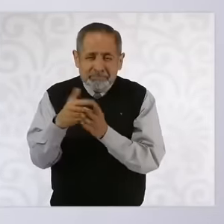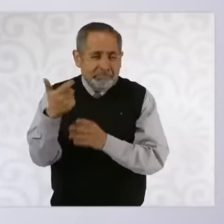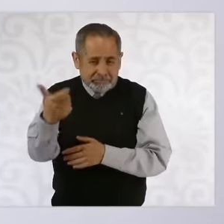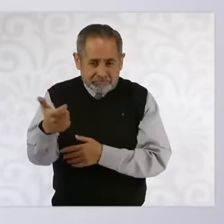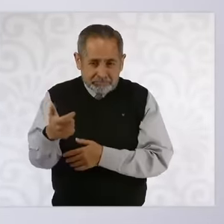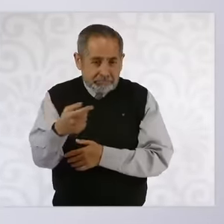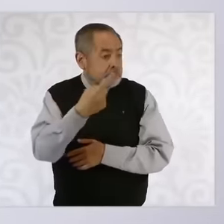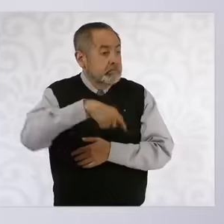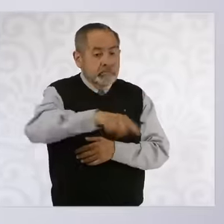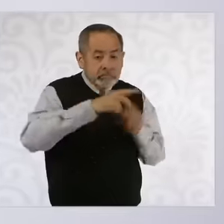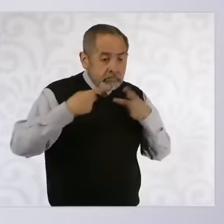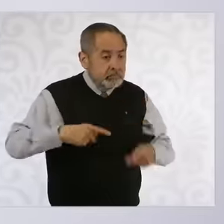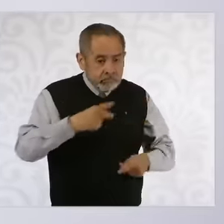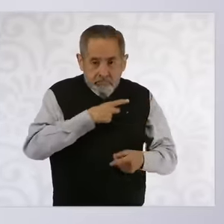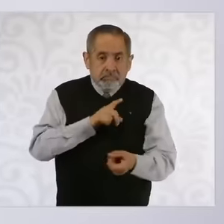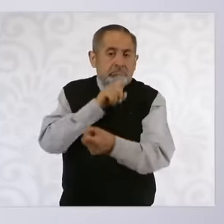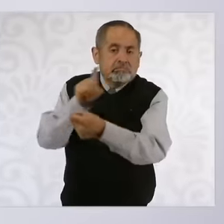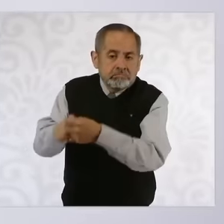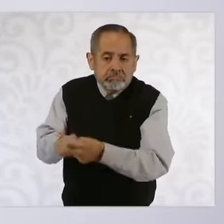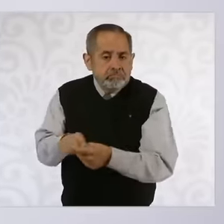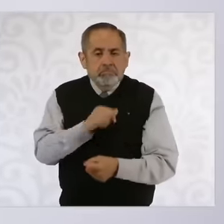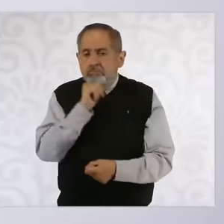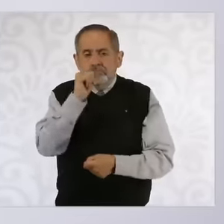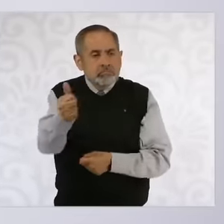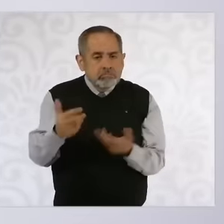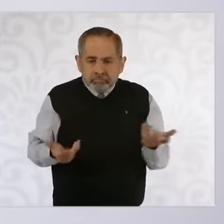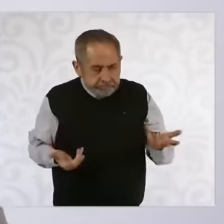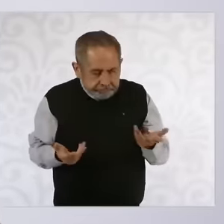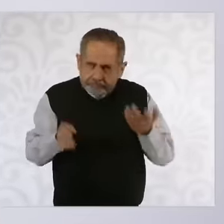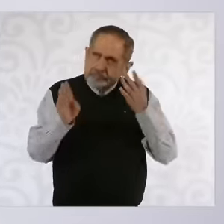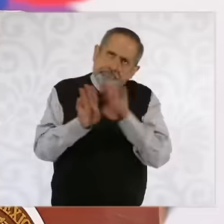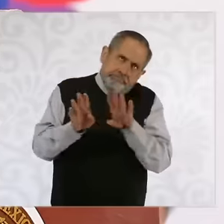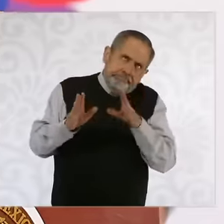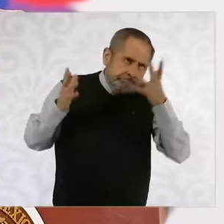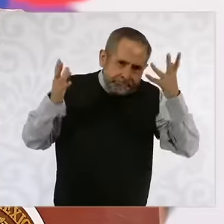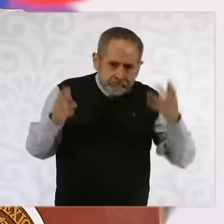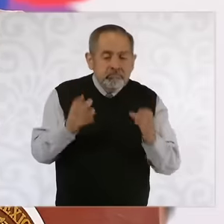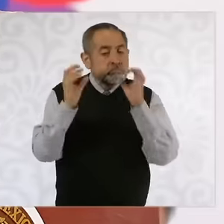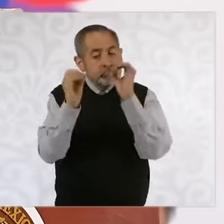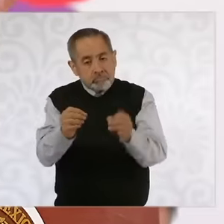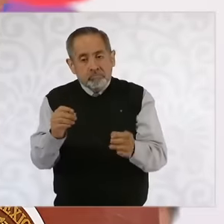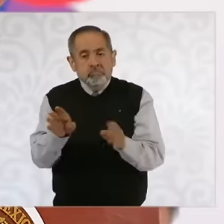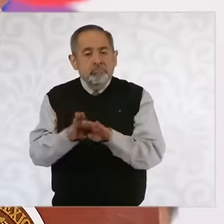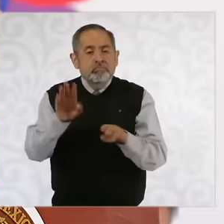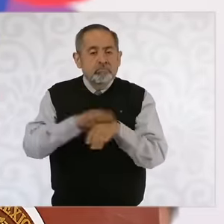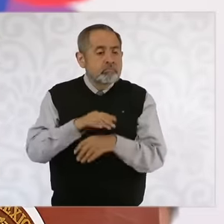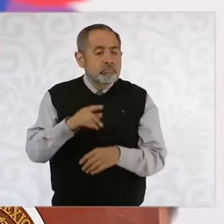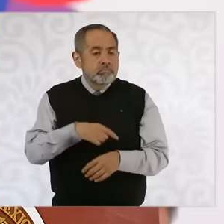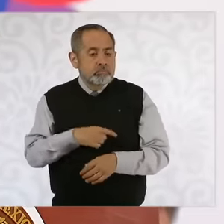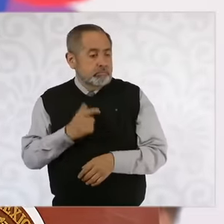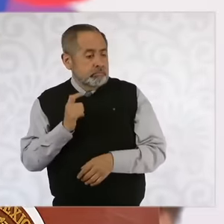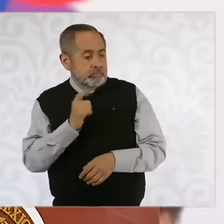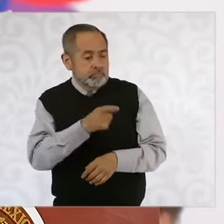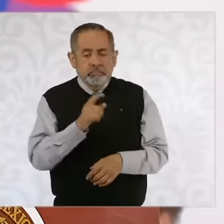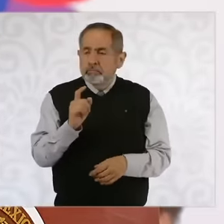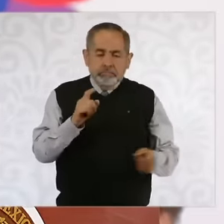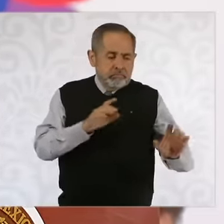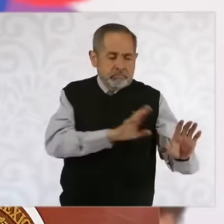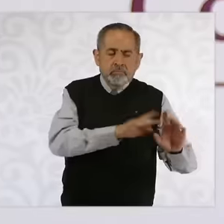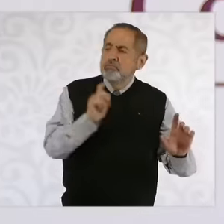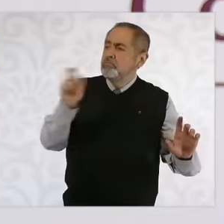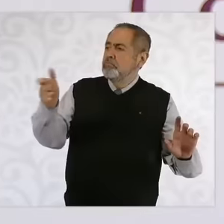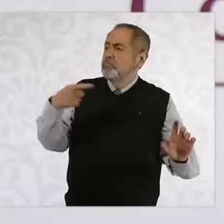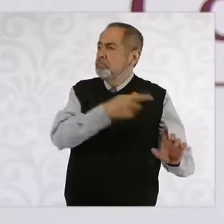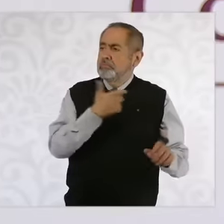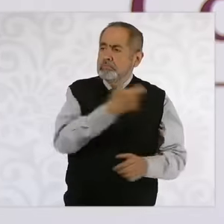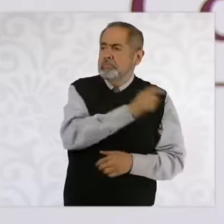personas que deberían de estar registradas y no lo están, o también porque los registraban con salarios menores, ¿no? La